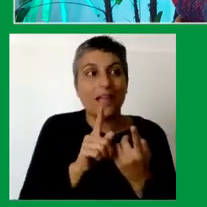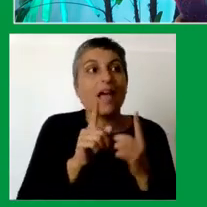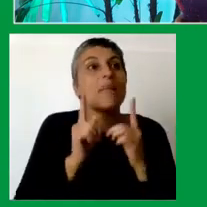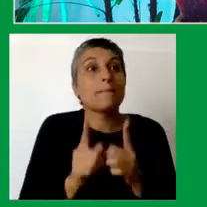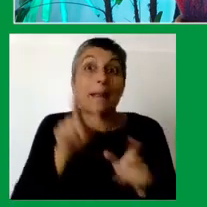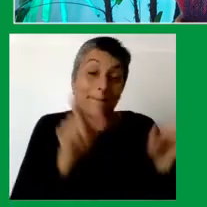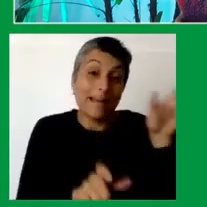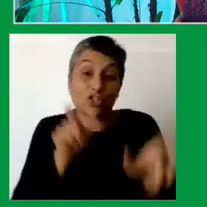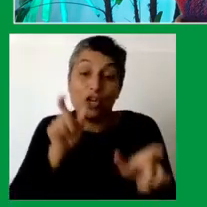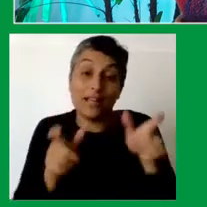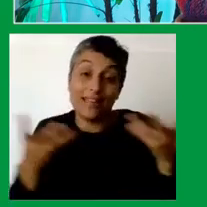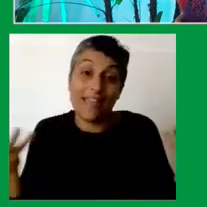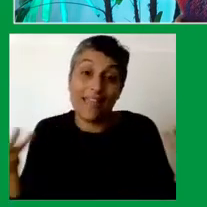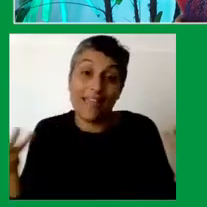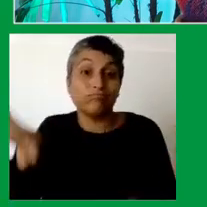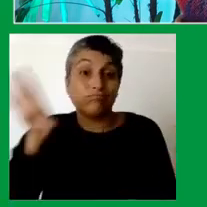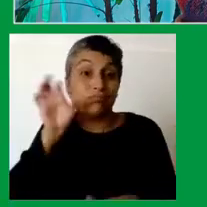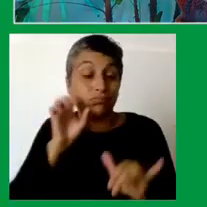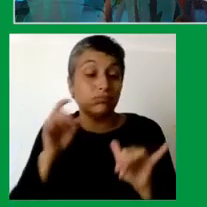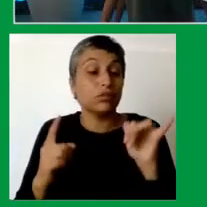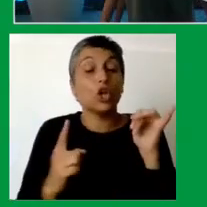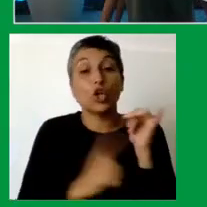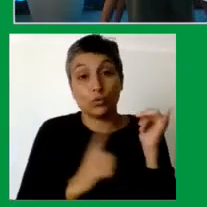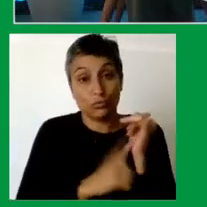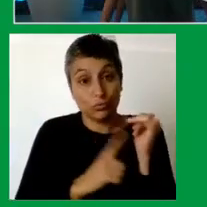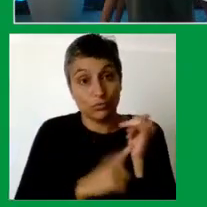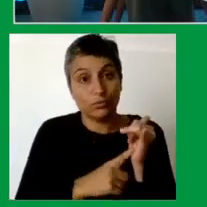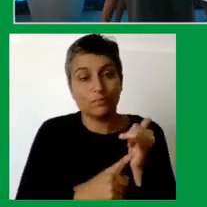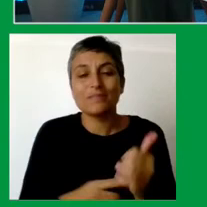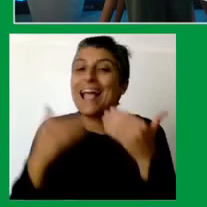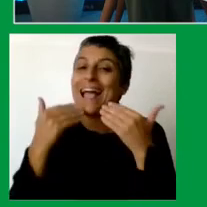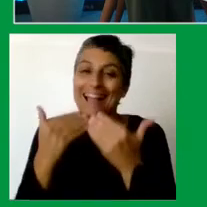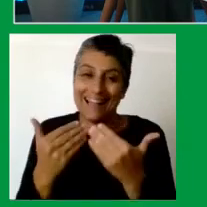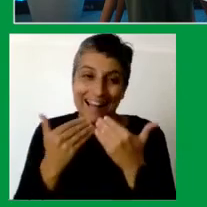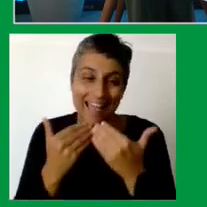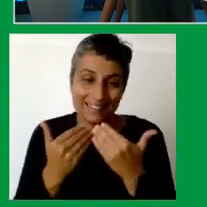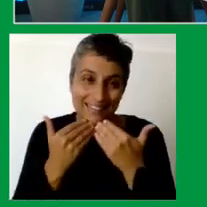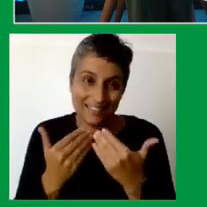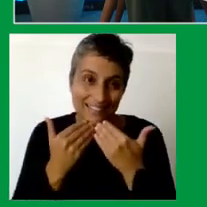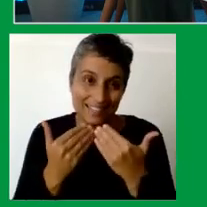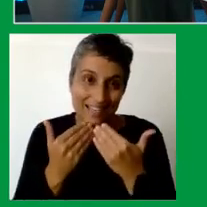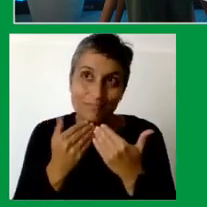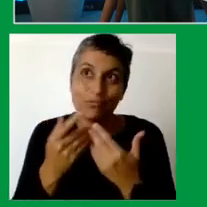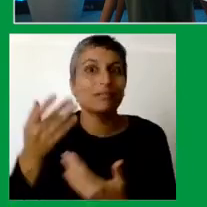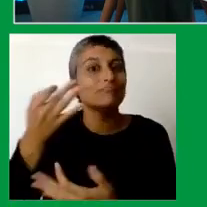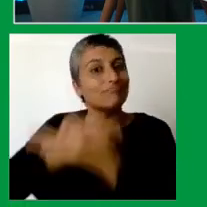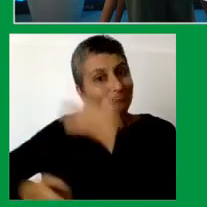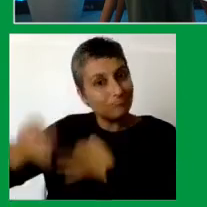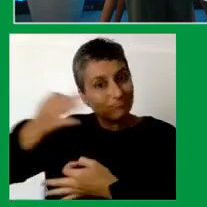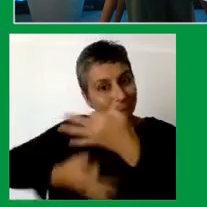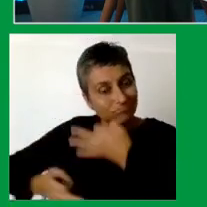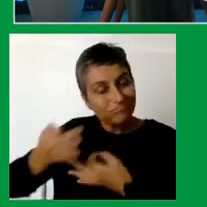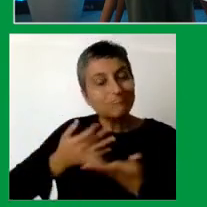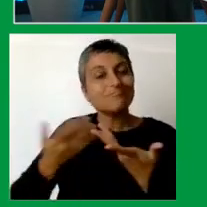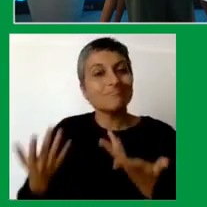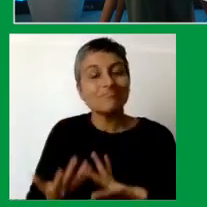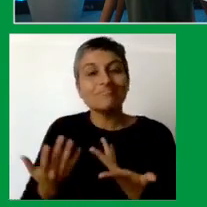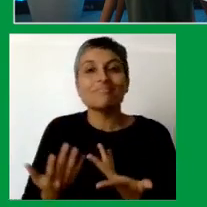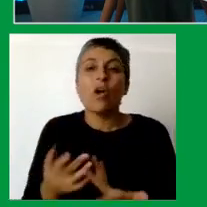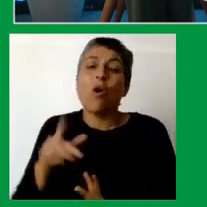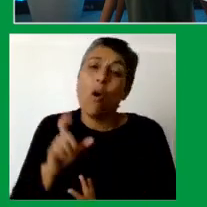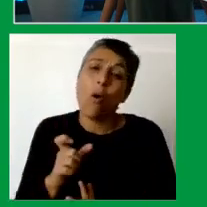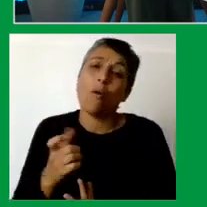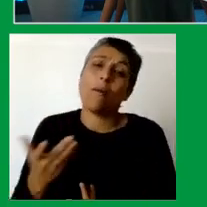YouTube. Realmente te agradecemos mucho por esta charla. Bueno, nos quedamos con ganas obviamente de poder escucharte, pero también